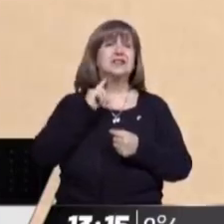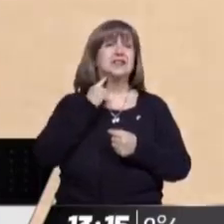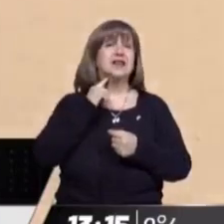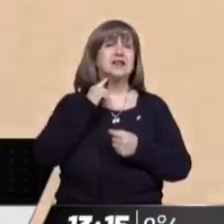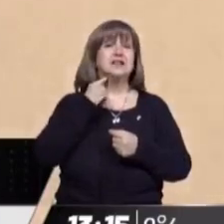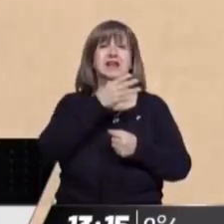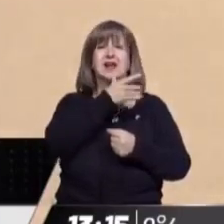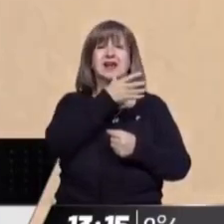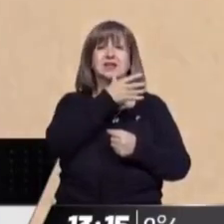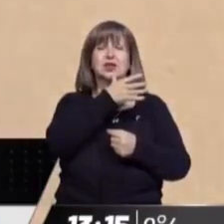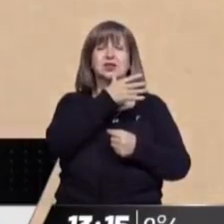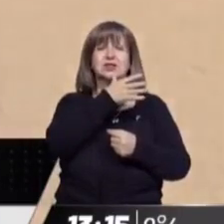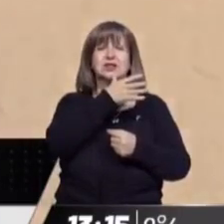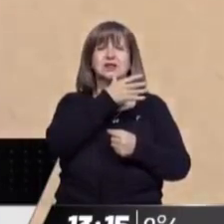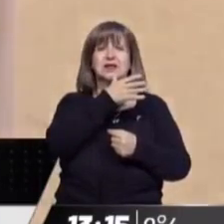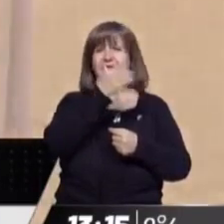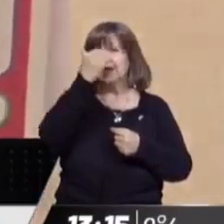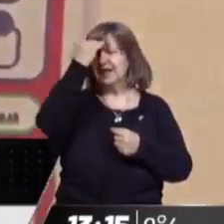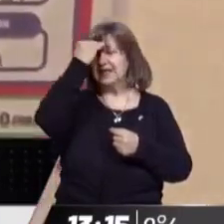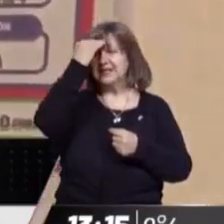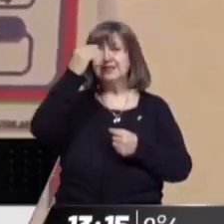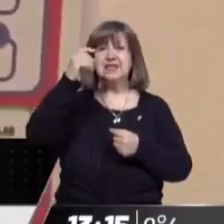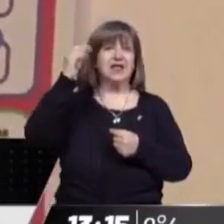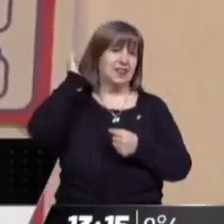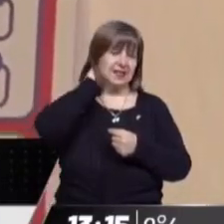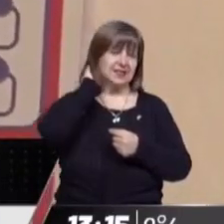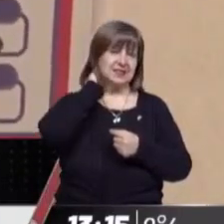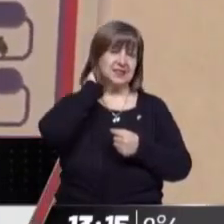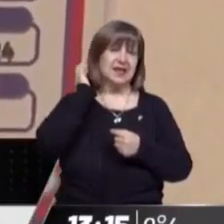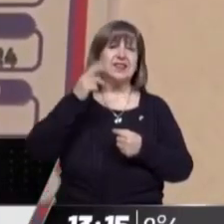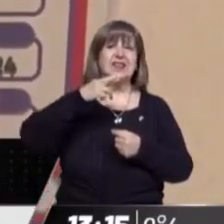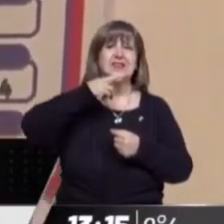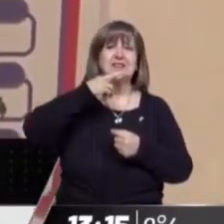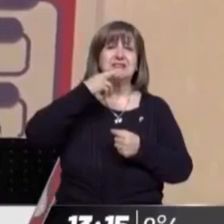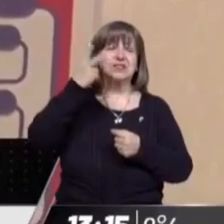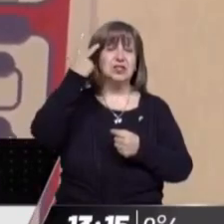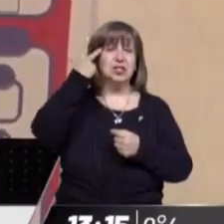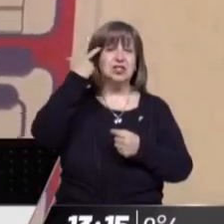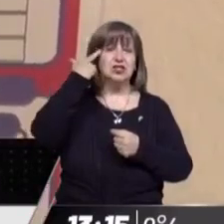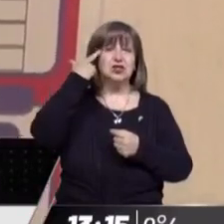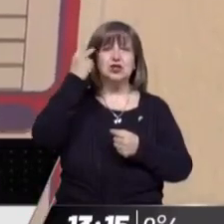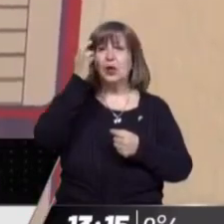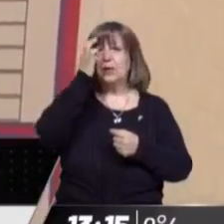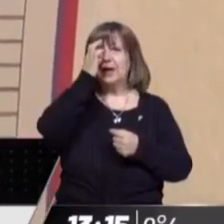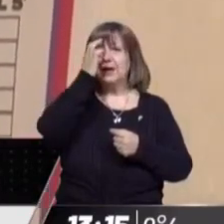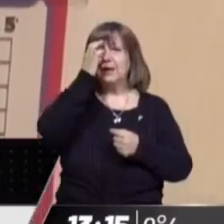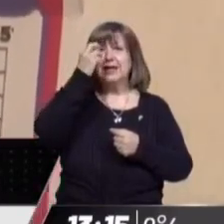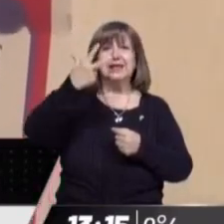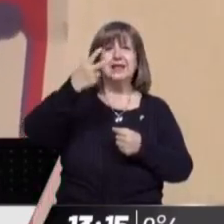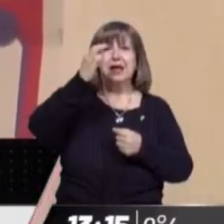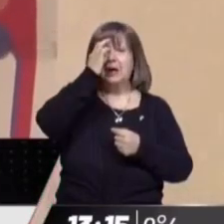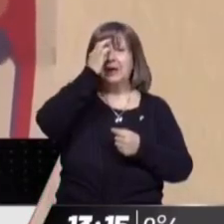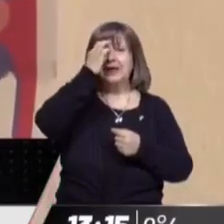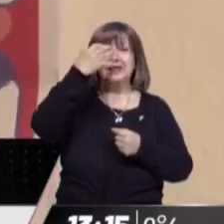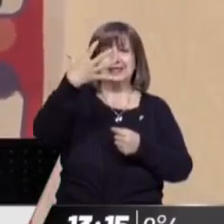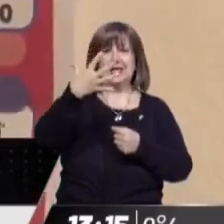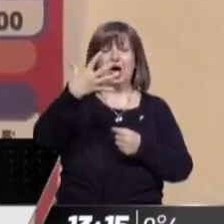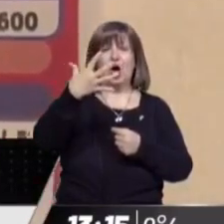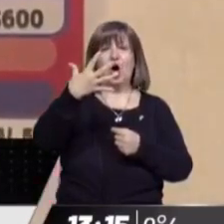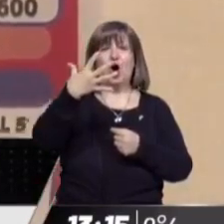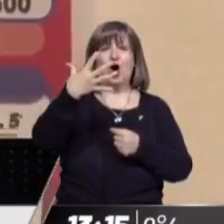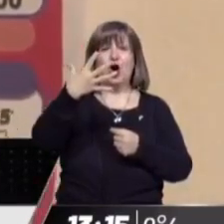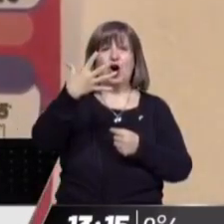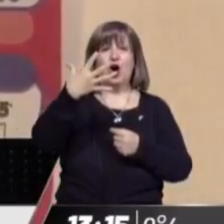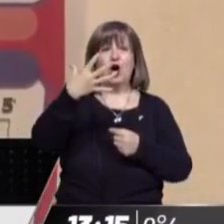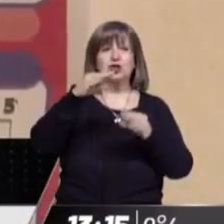13, el 14, 15, 16, 17, 18, 20, 23 y 25. Esos